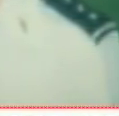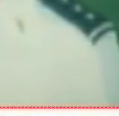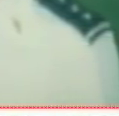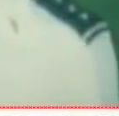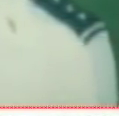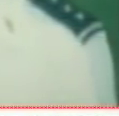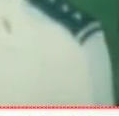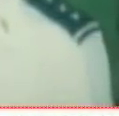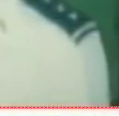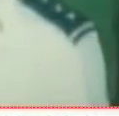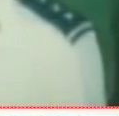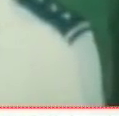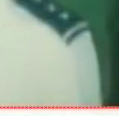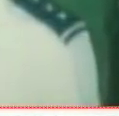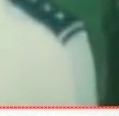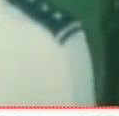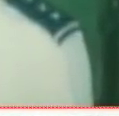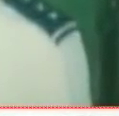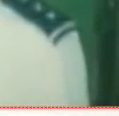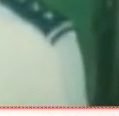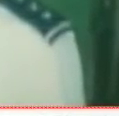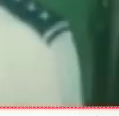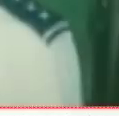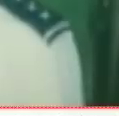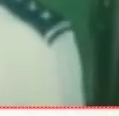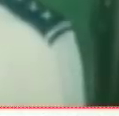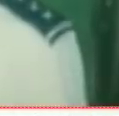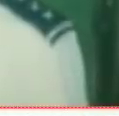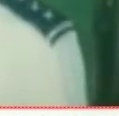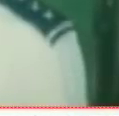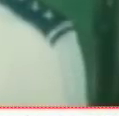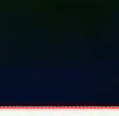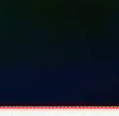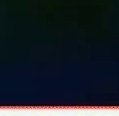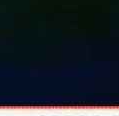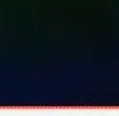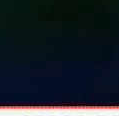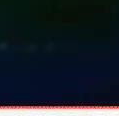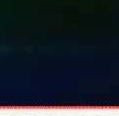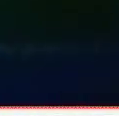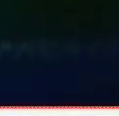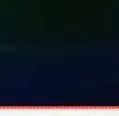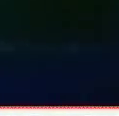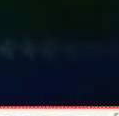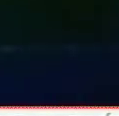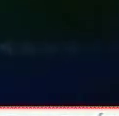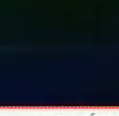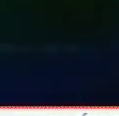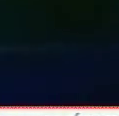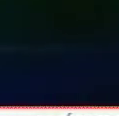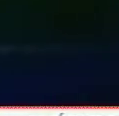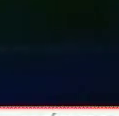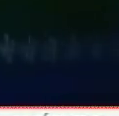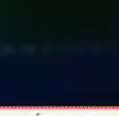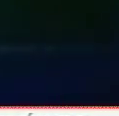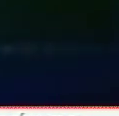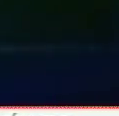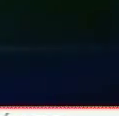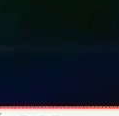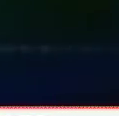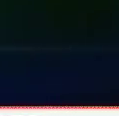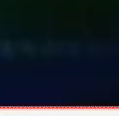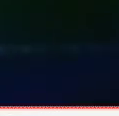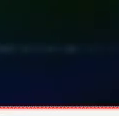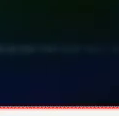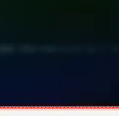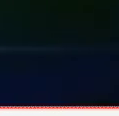ingreso? Rainel Martínez, mayor retirada de la Fuerza Aérea Venezolana. En ese momento se hacen los contactos iniciales